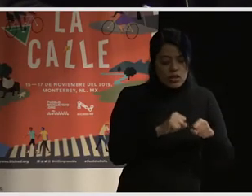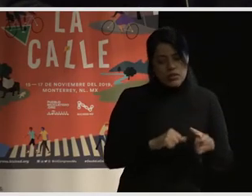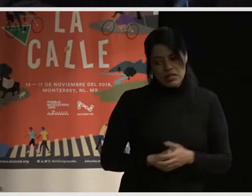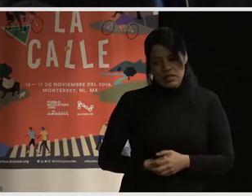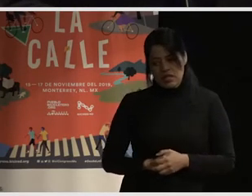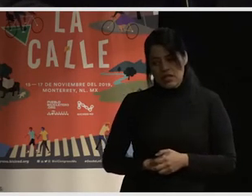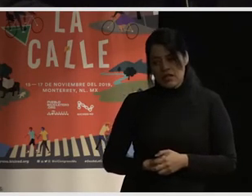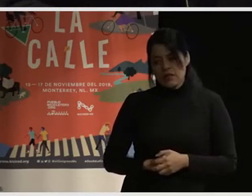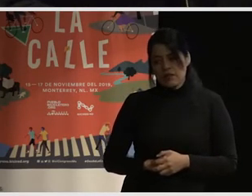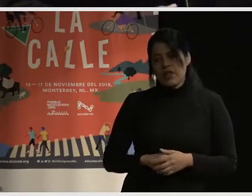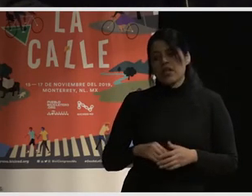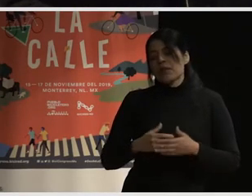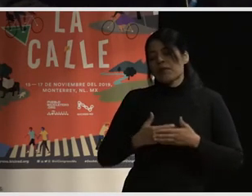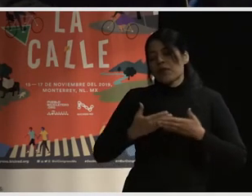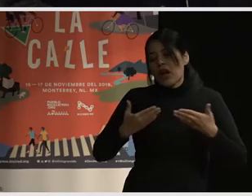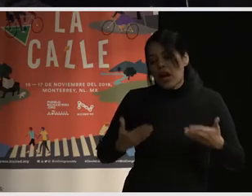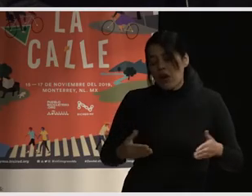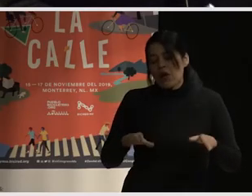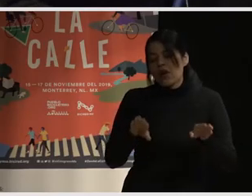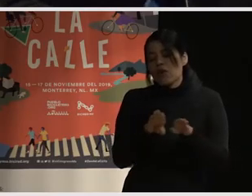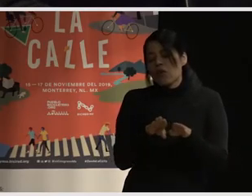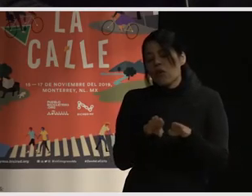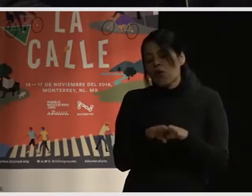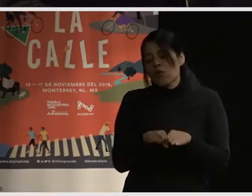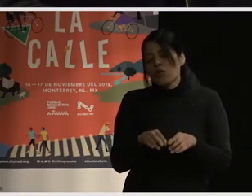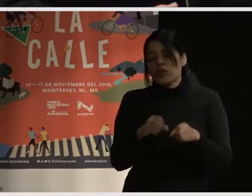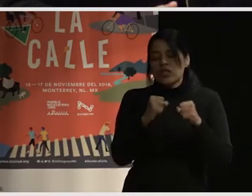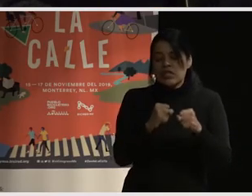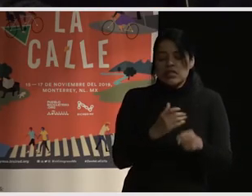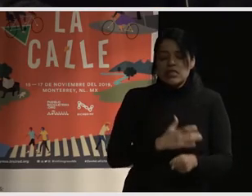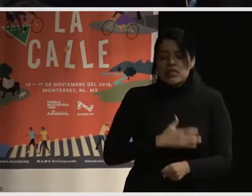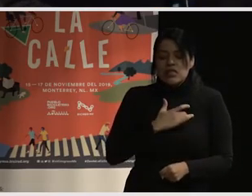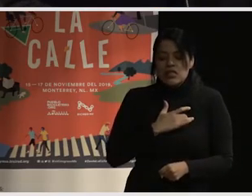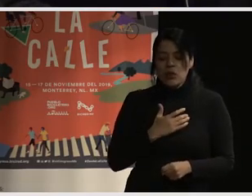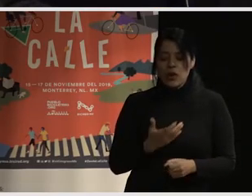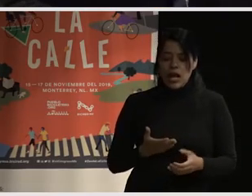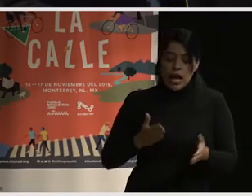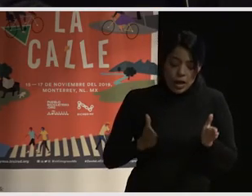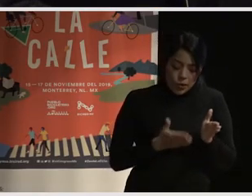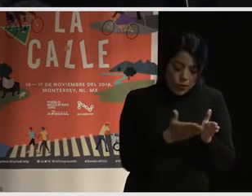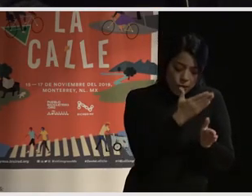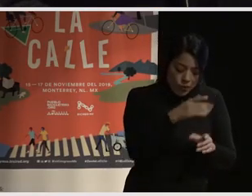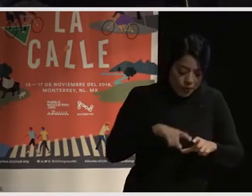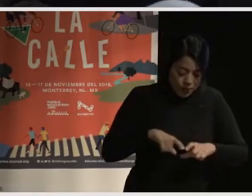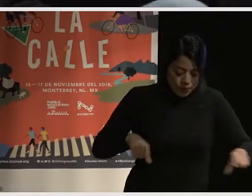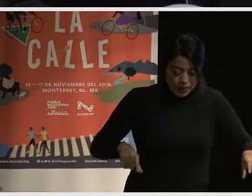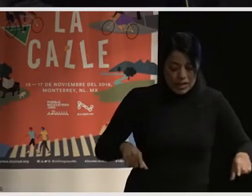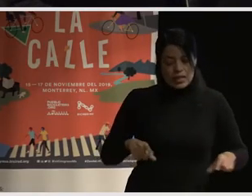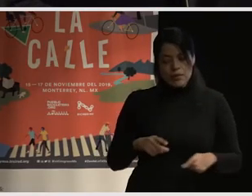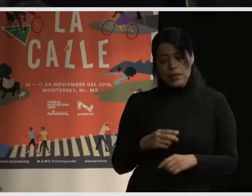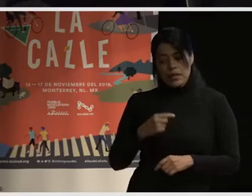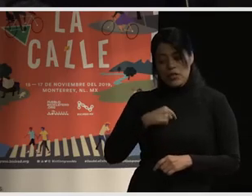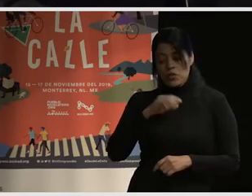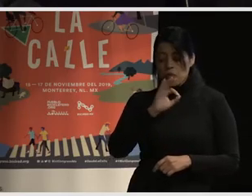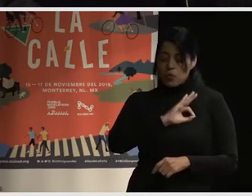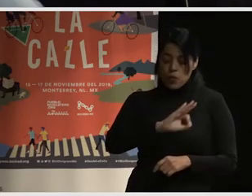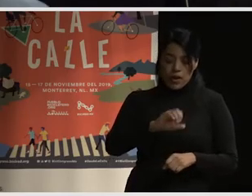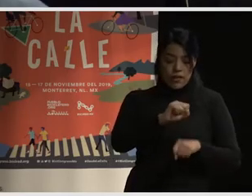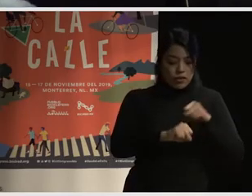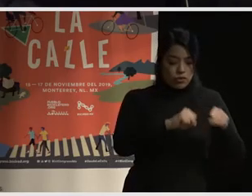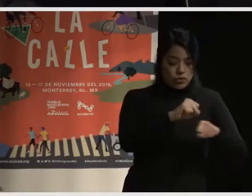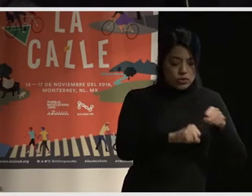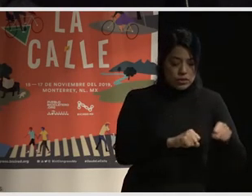y ahora cómo te sentirías segura pues generando infraestructura y las condiciones para que yo pueda circular iloílo para cerrar con